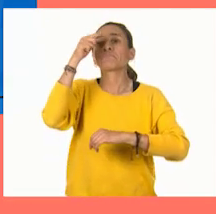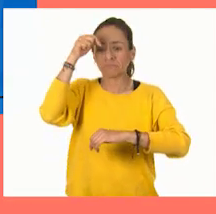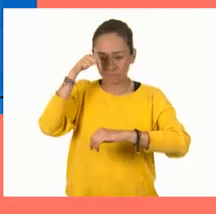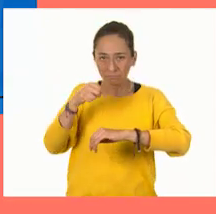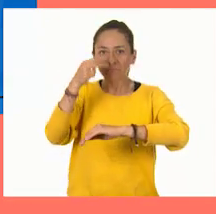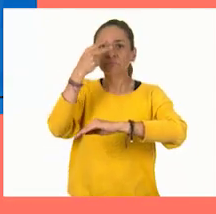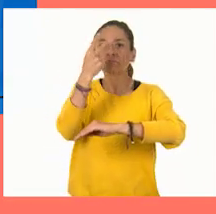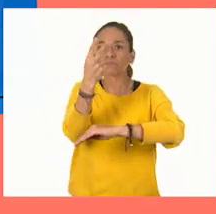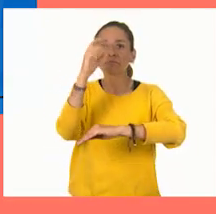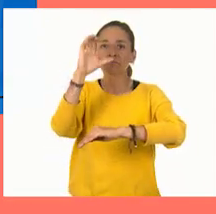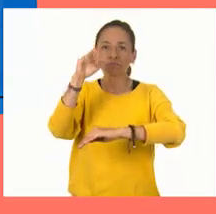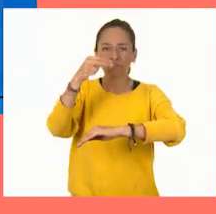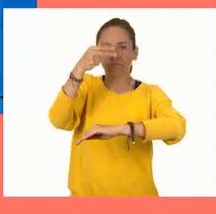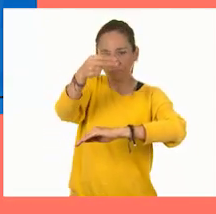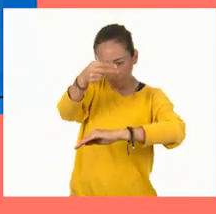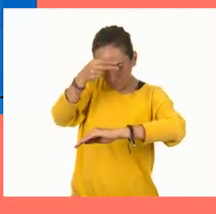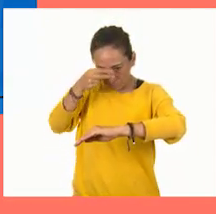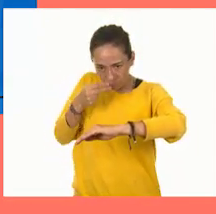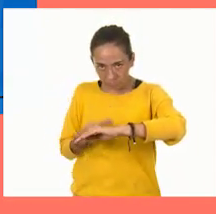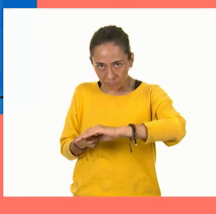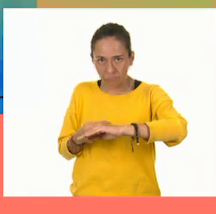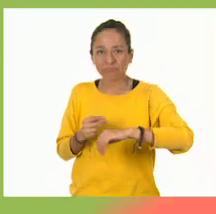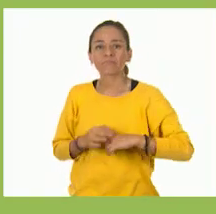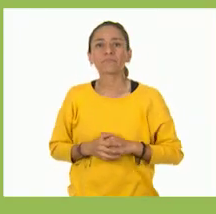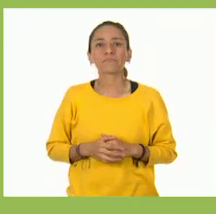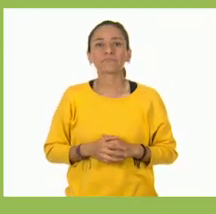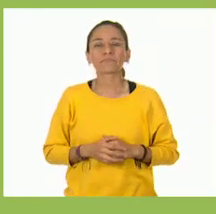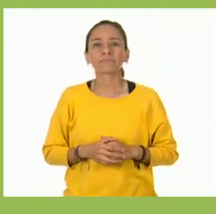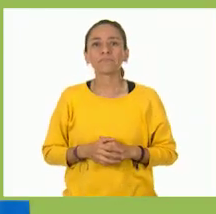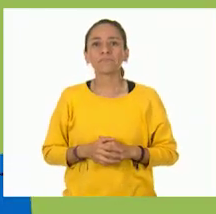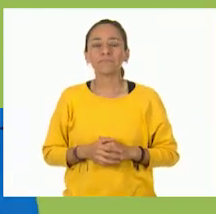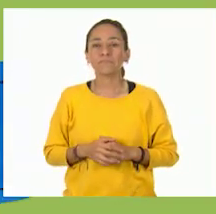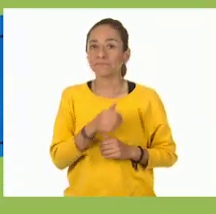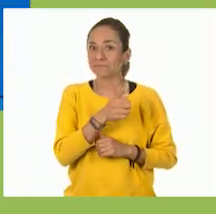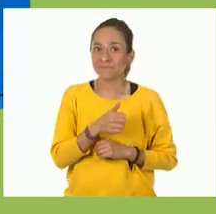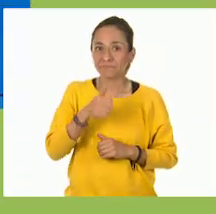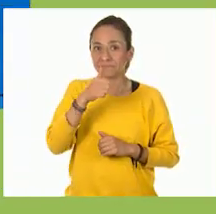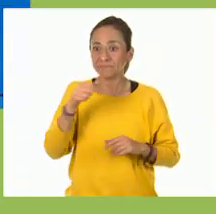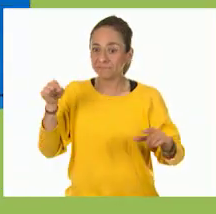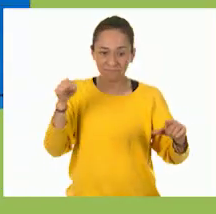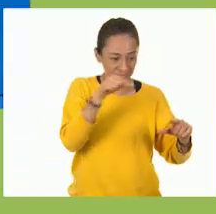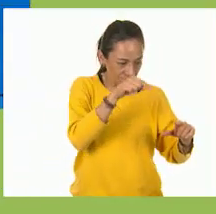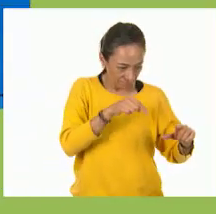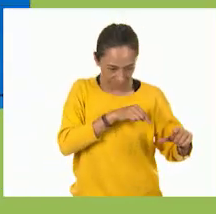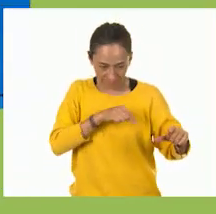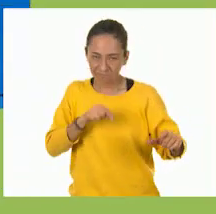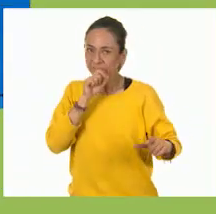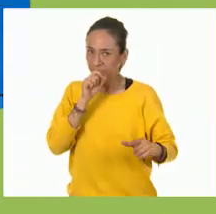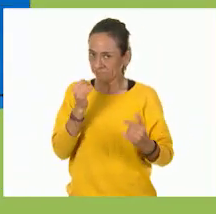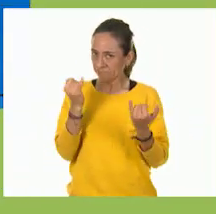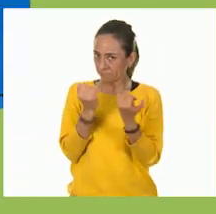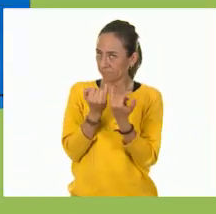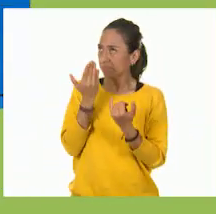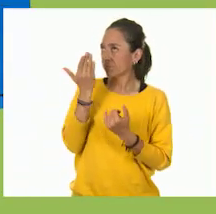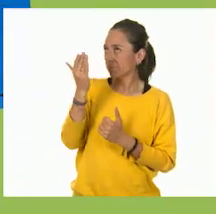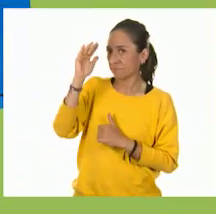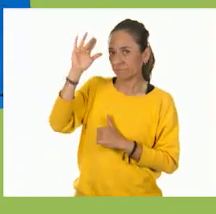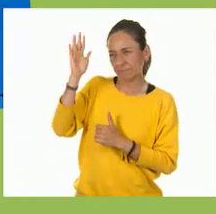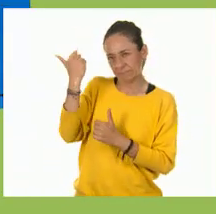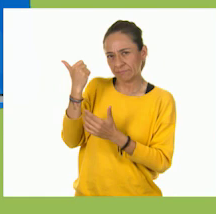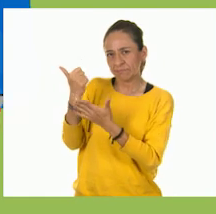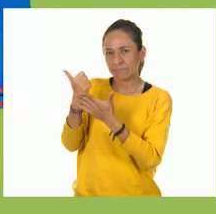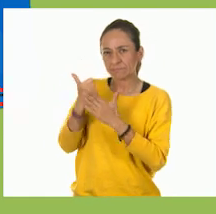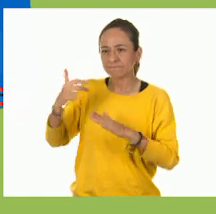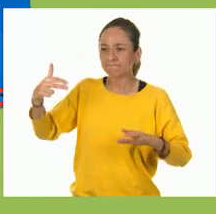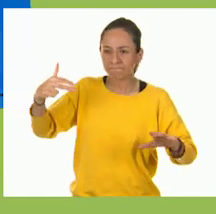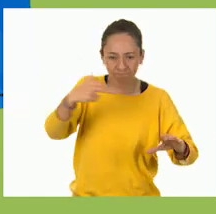2 centímetros de alto arriba y abajo. 6. Nuevamente pide ayuda a un adulto para recortar